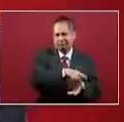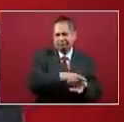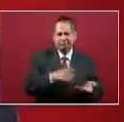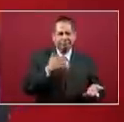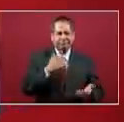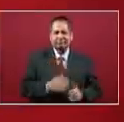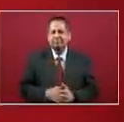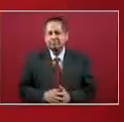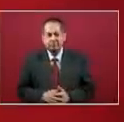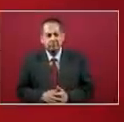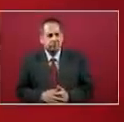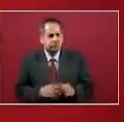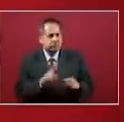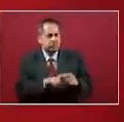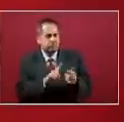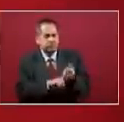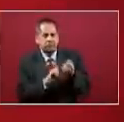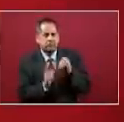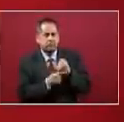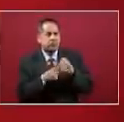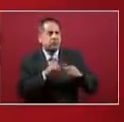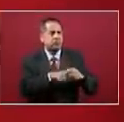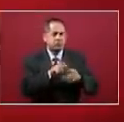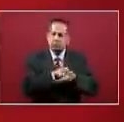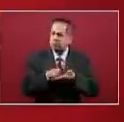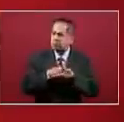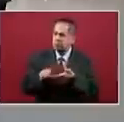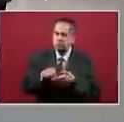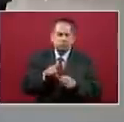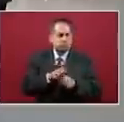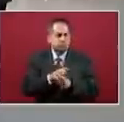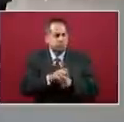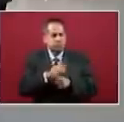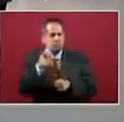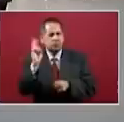¿quién hace el estudio? ¿Qué universidad es?